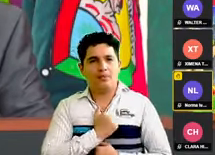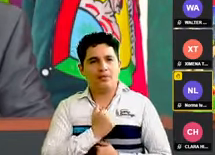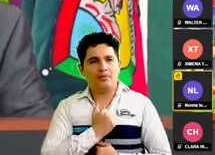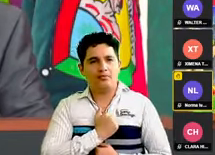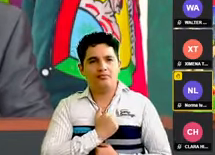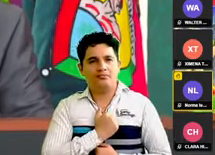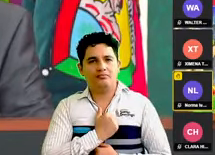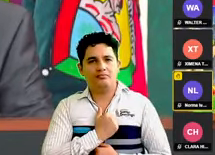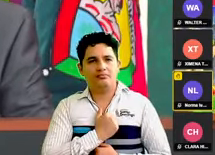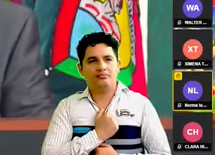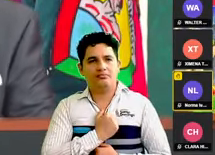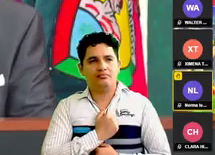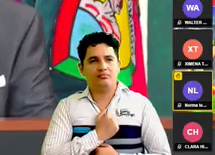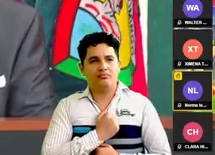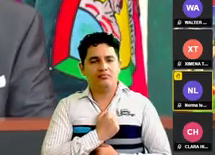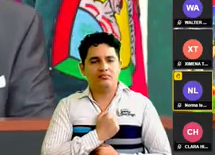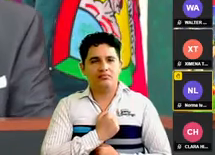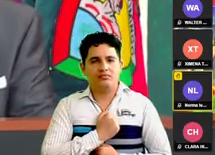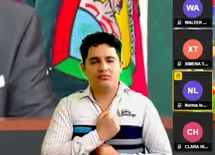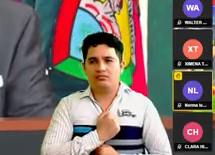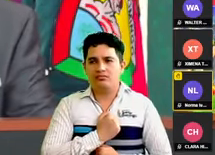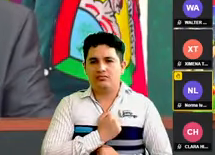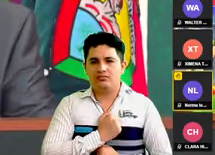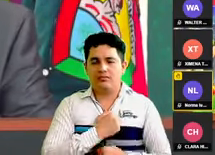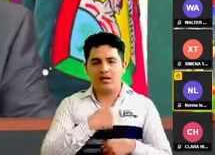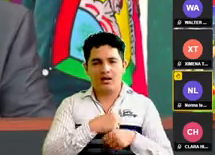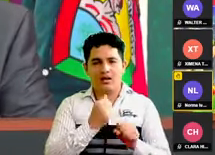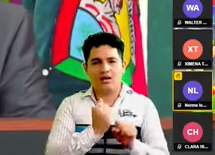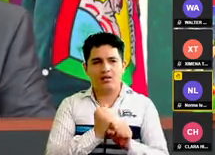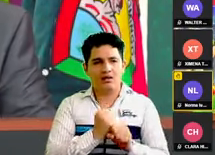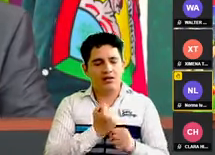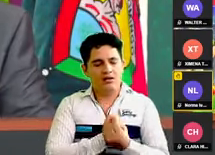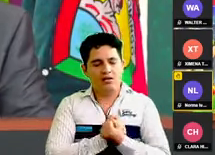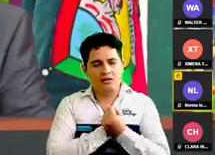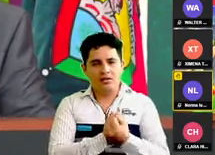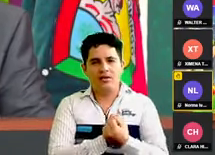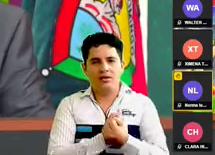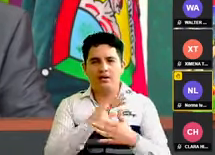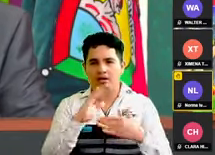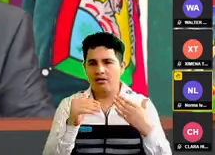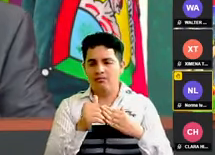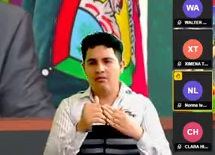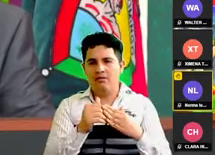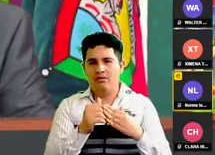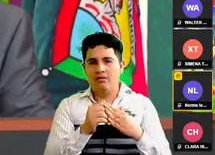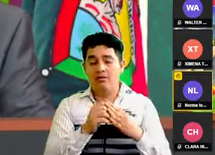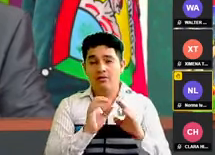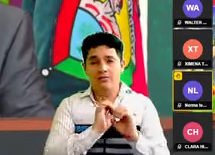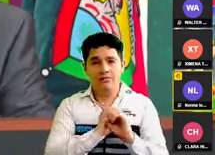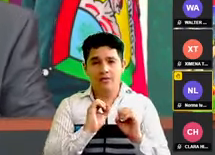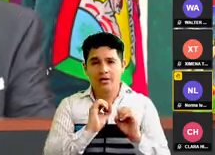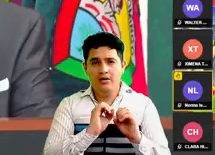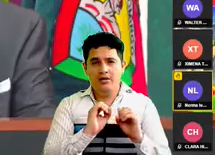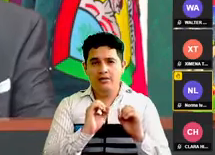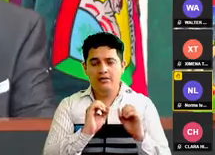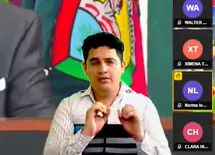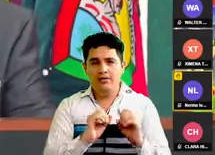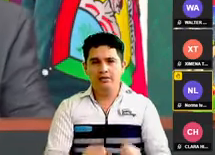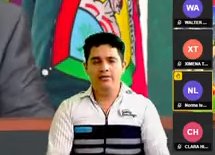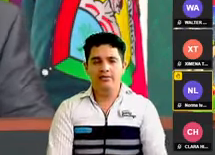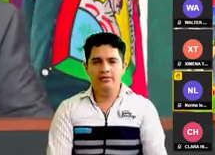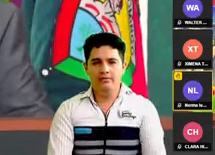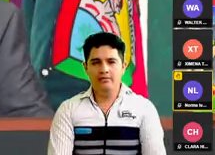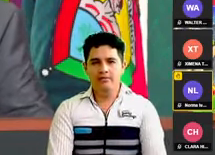que sentir una persona en hacer con pasión las cosas en beneficio de los demás, eso no lo puede sustituir la inteligencia